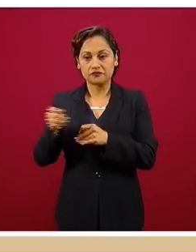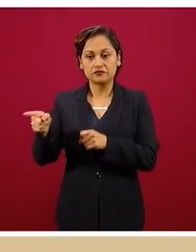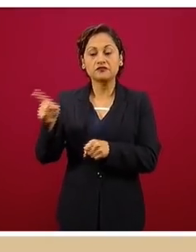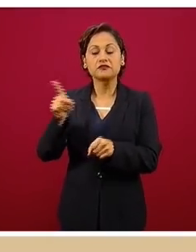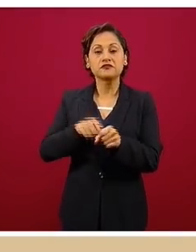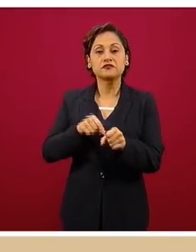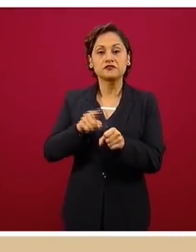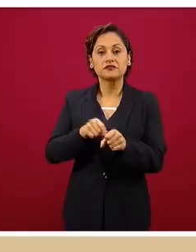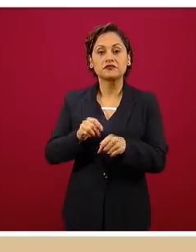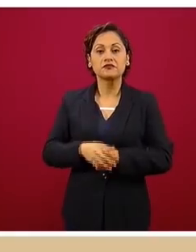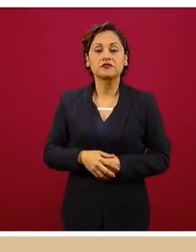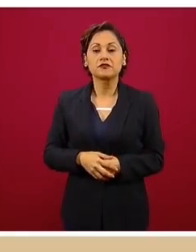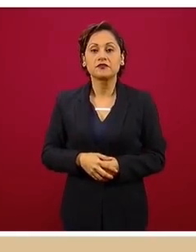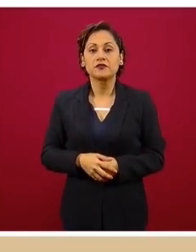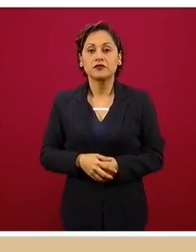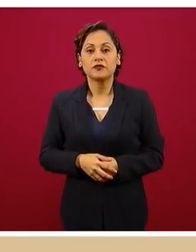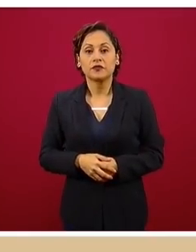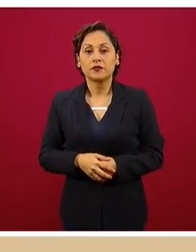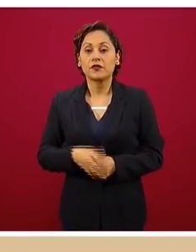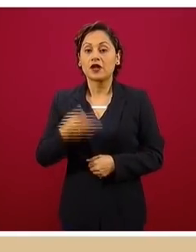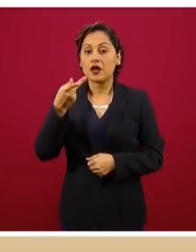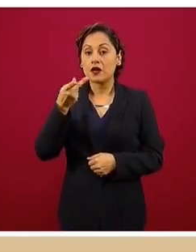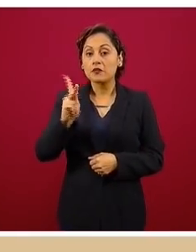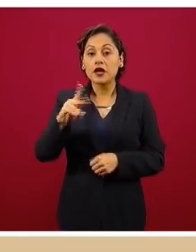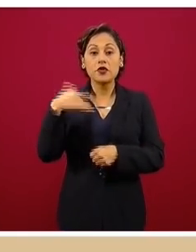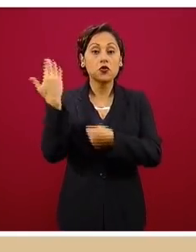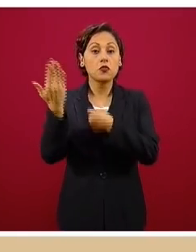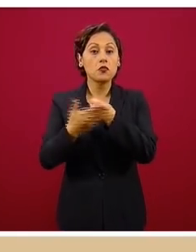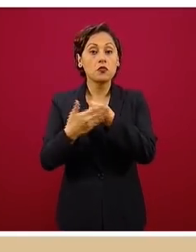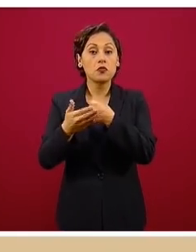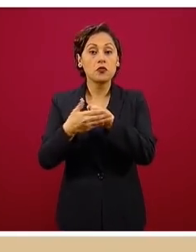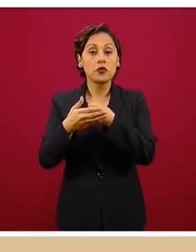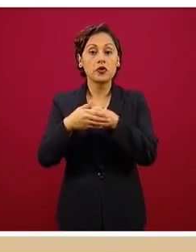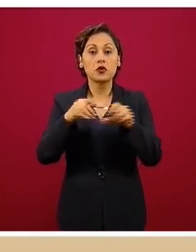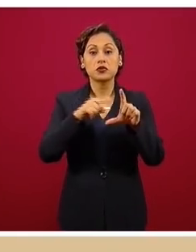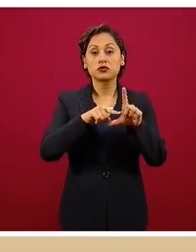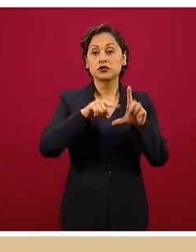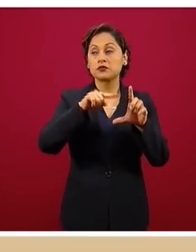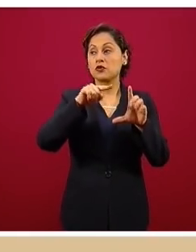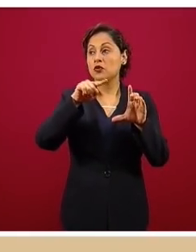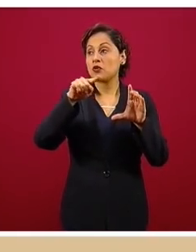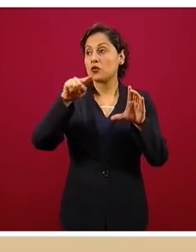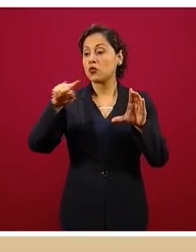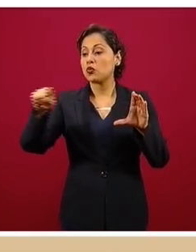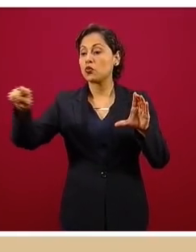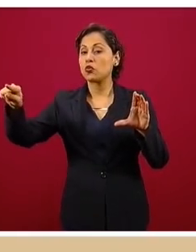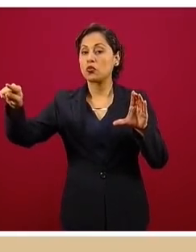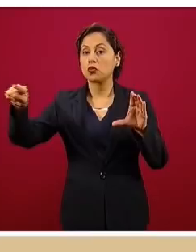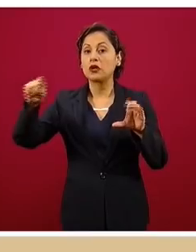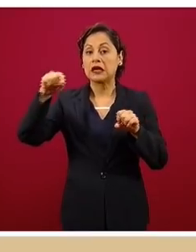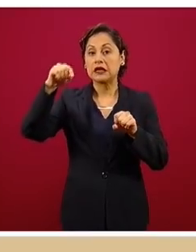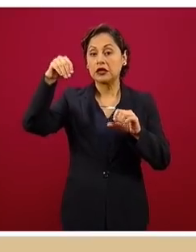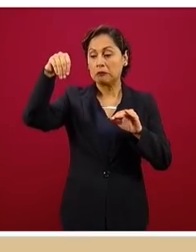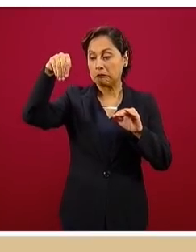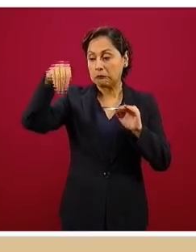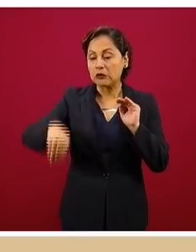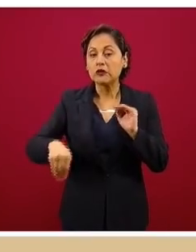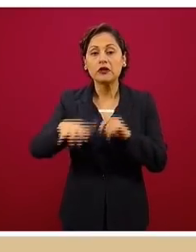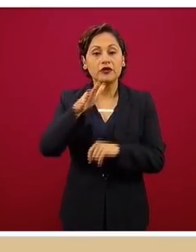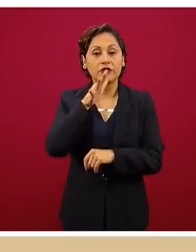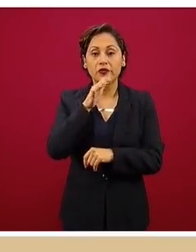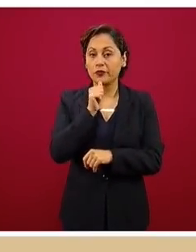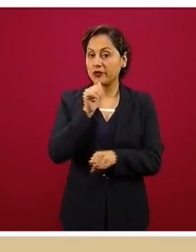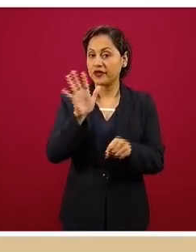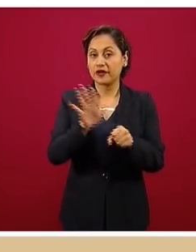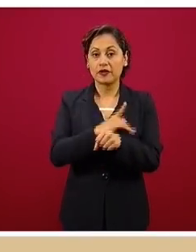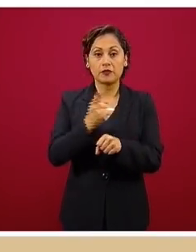donde no se presenten más casos y se vuelva plana, como se muestra en esta curva roja. Esa curva no puede ir para abajo porque es la suma